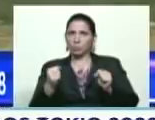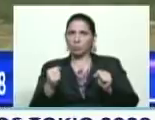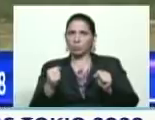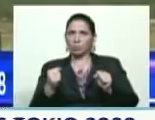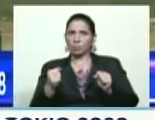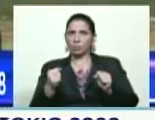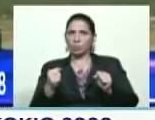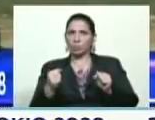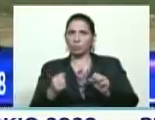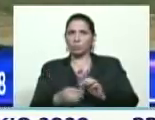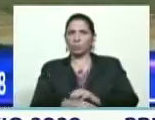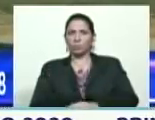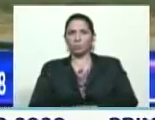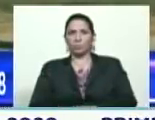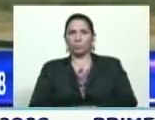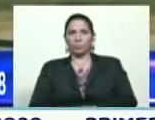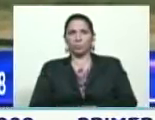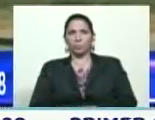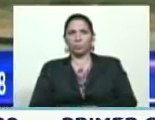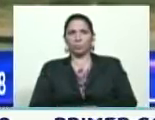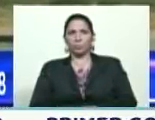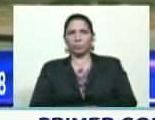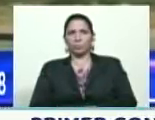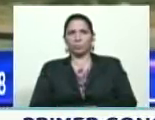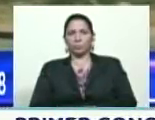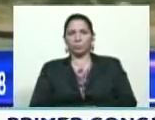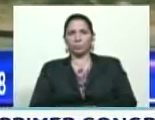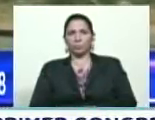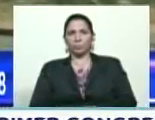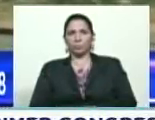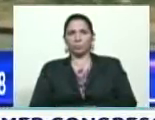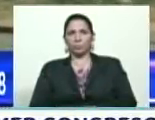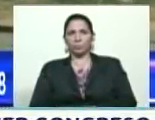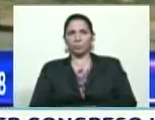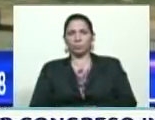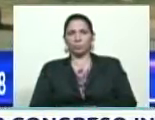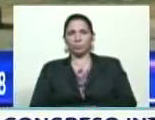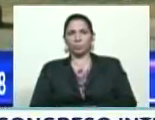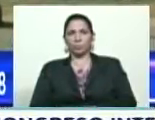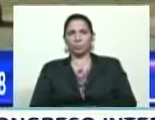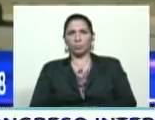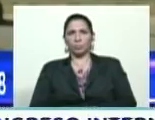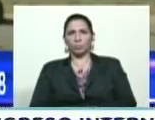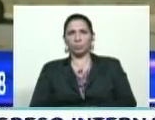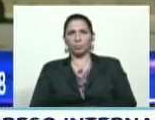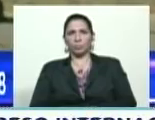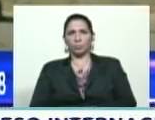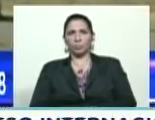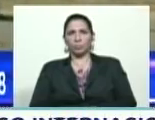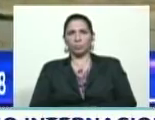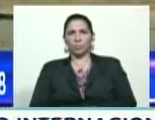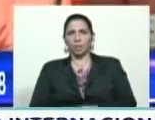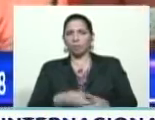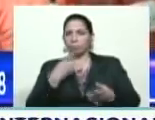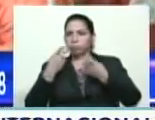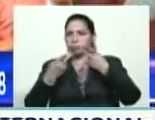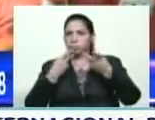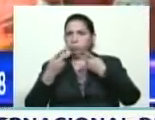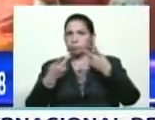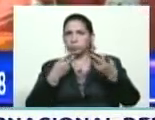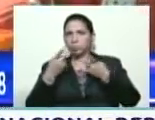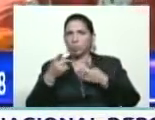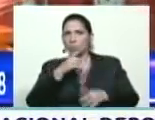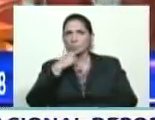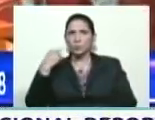Muy nacional en Widiet. Esto prestabil atias ababaditelio. Niakadimi región. Y de